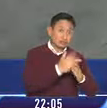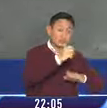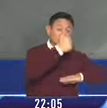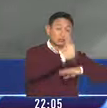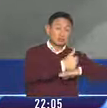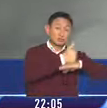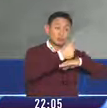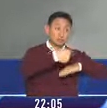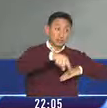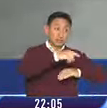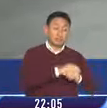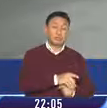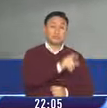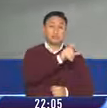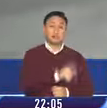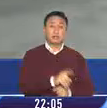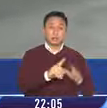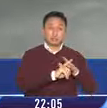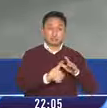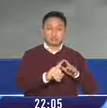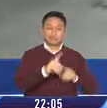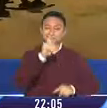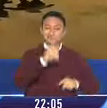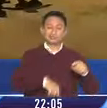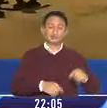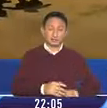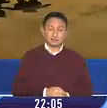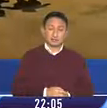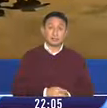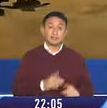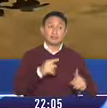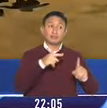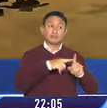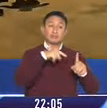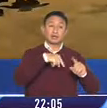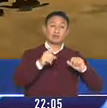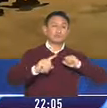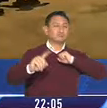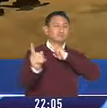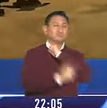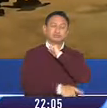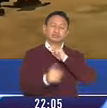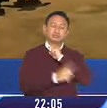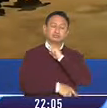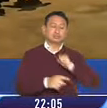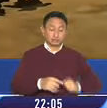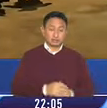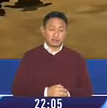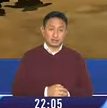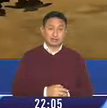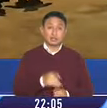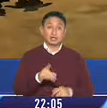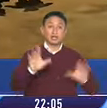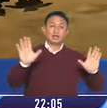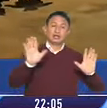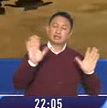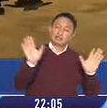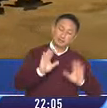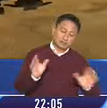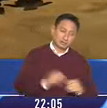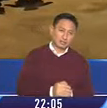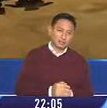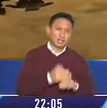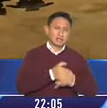de donde el individuo no pudo salir con vida. Al sospechoso lo castigaron hasta que supuestamente se rindió. Luego lo